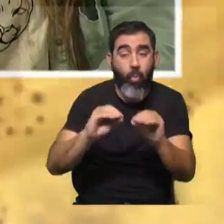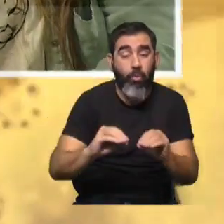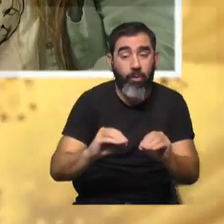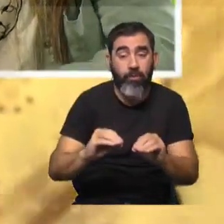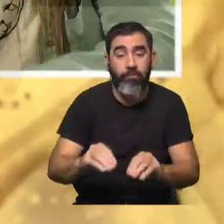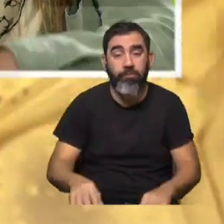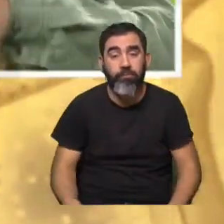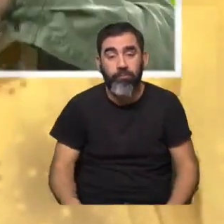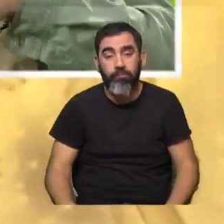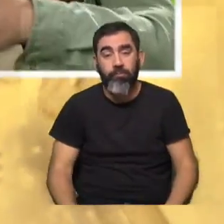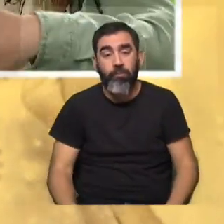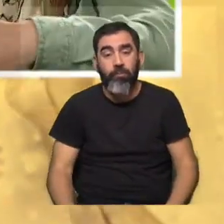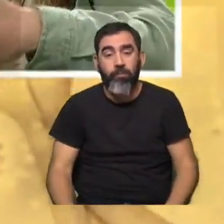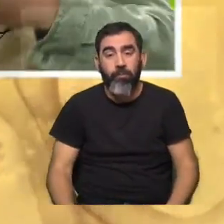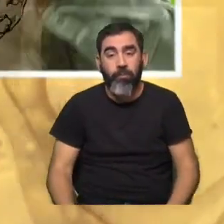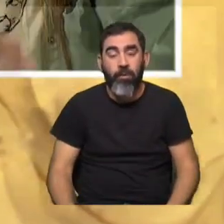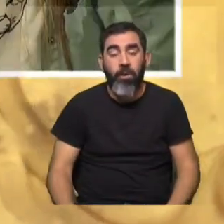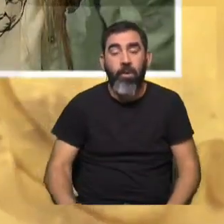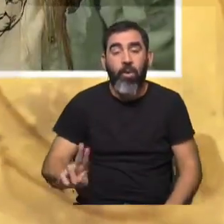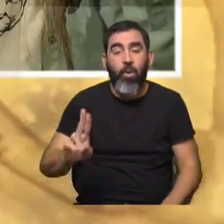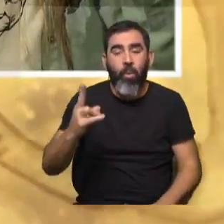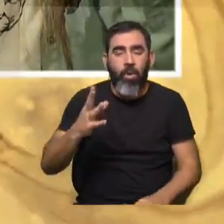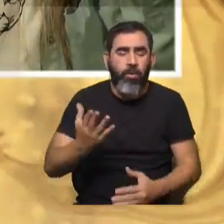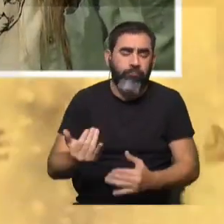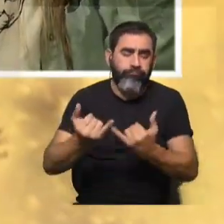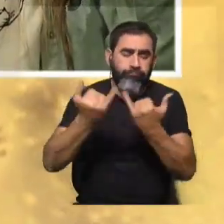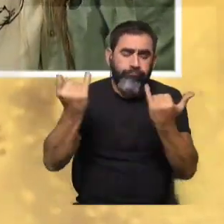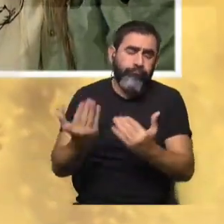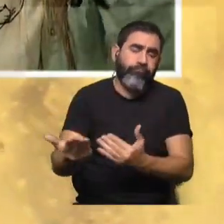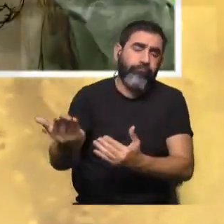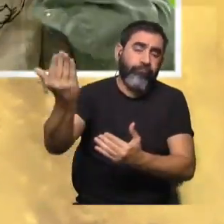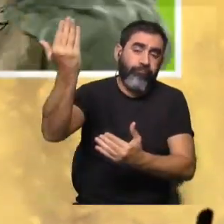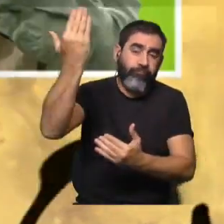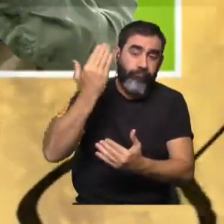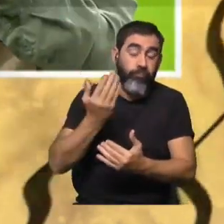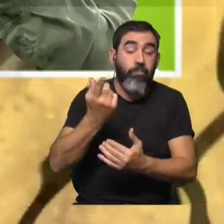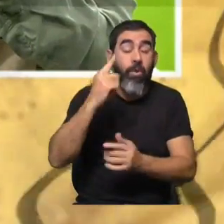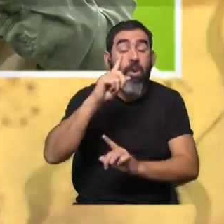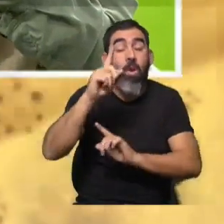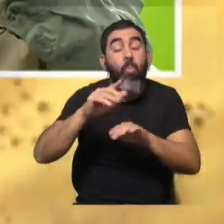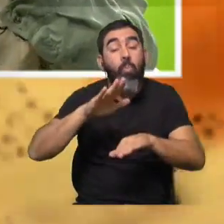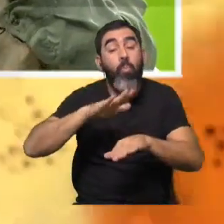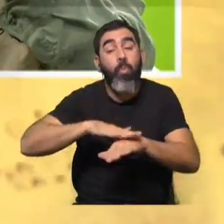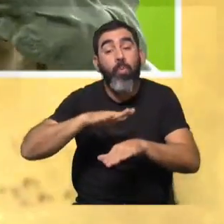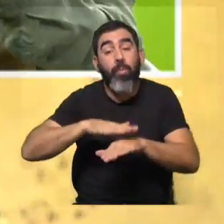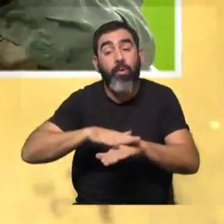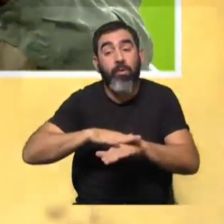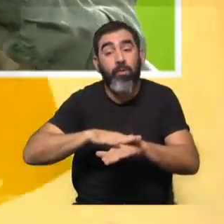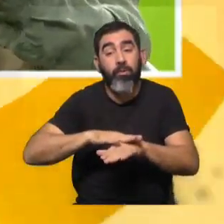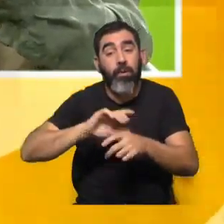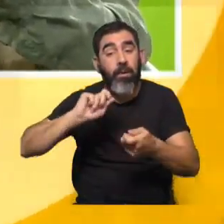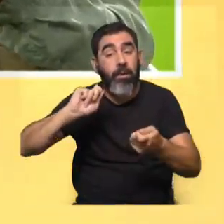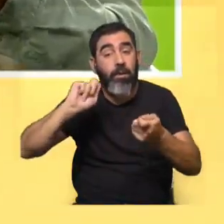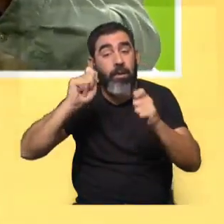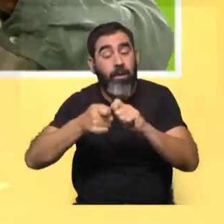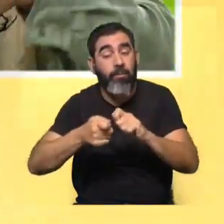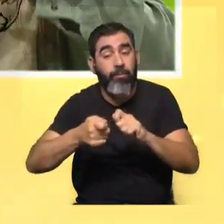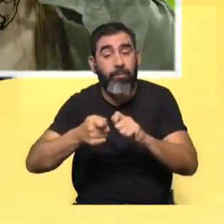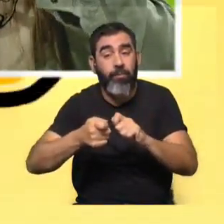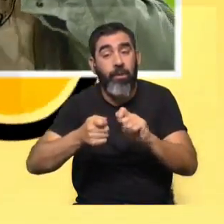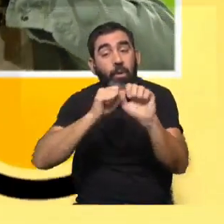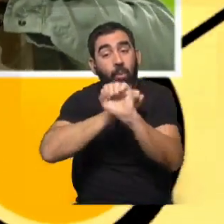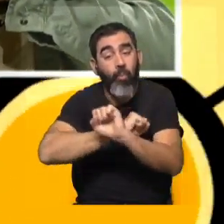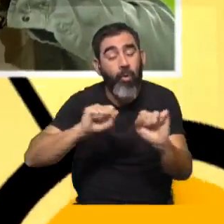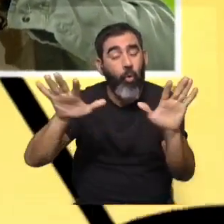que aparentemente tiene registros en Uruguay hace mucho tiempo atrás. Ajá. El tema es que en algún momento hubo un quiebre donde se dijo, lo pueden